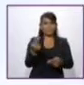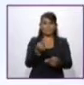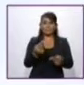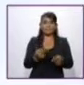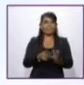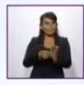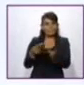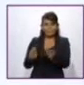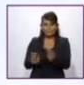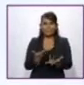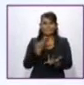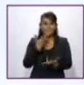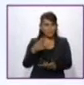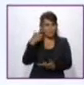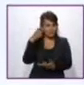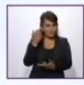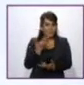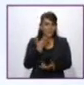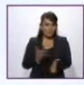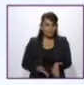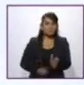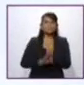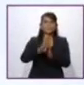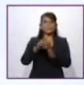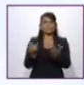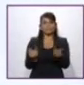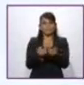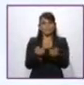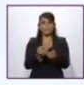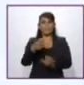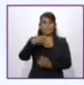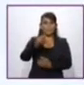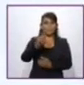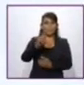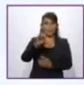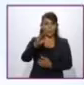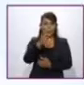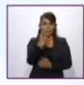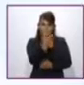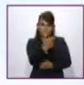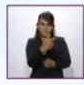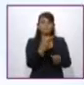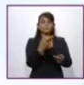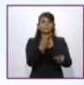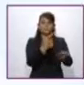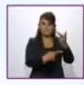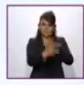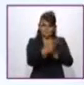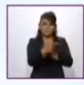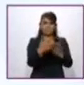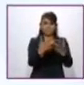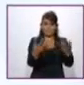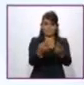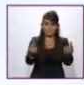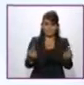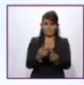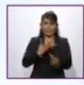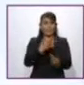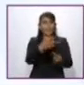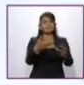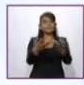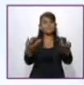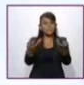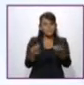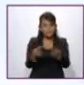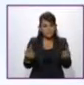economía queretana y, por supuesto, pediré al fideicomiso Cronos que algunos de los terrenos que tenemos, que son bastantes, también venderlos